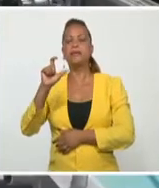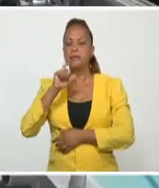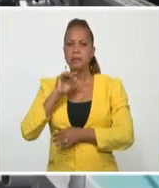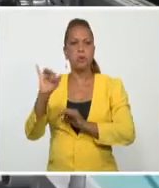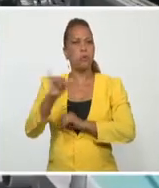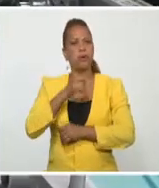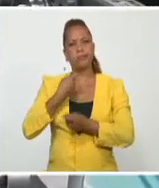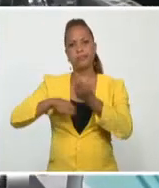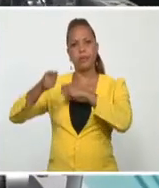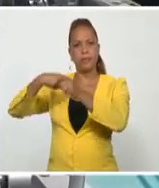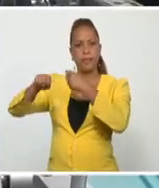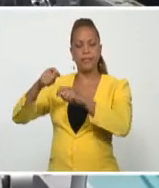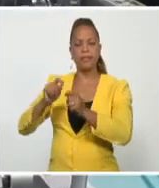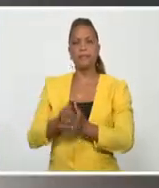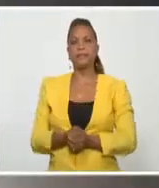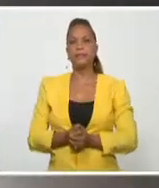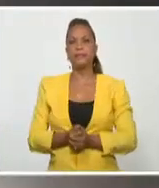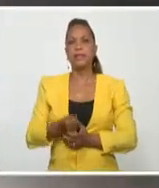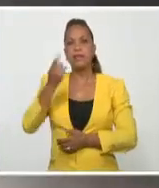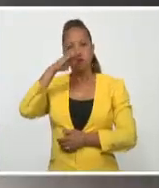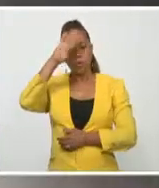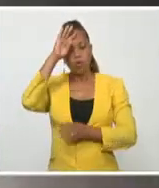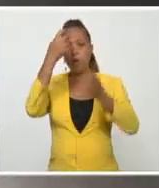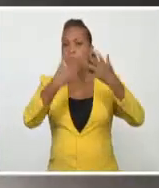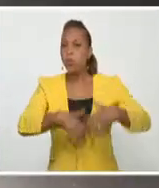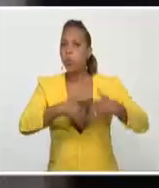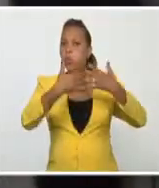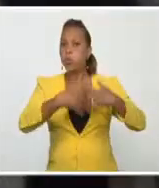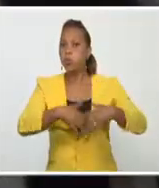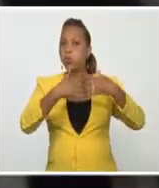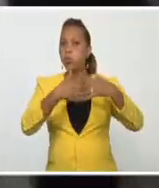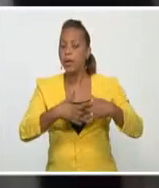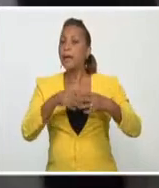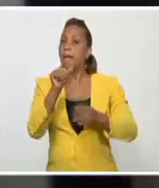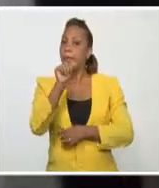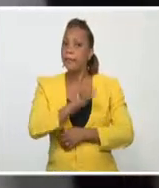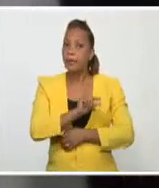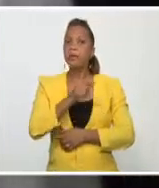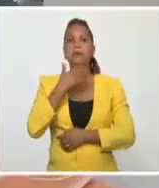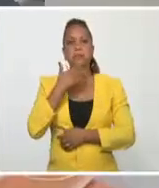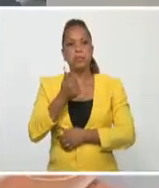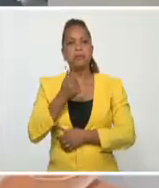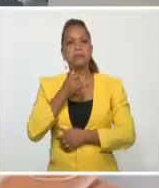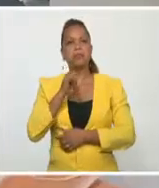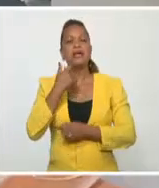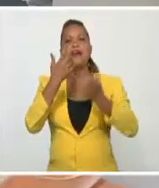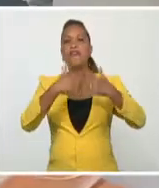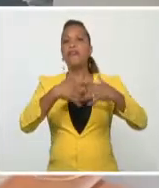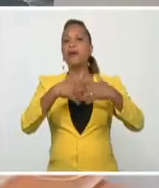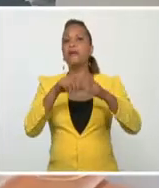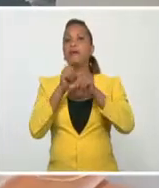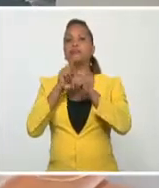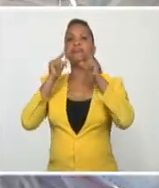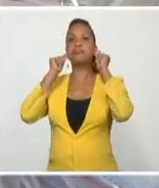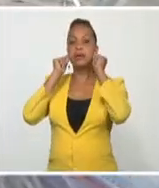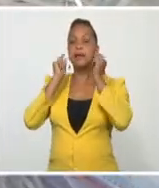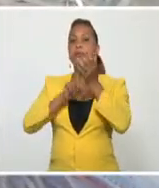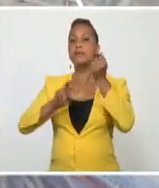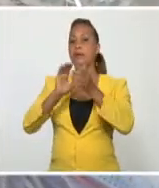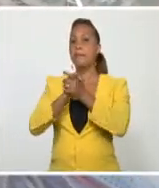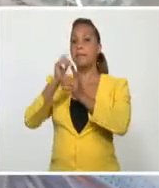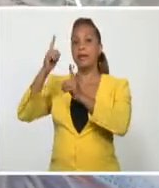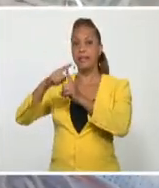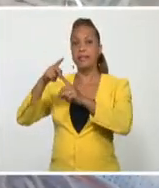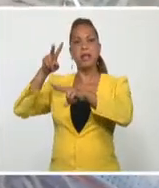MLC. El país pone en funcionamiento otra planta con menor capacidad en La Habana. Las fábricas de mascarillas de Matanzas y la